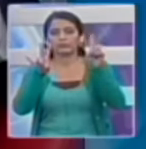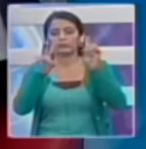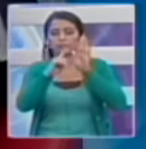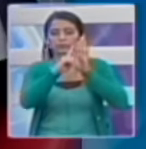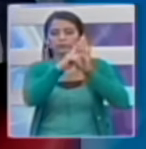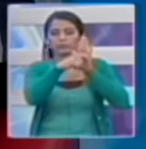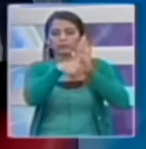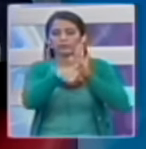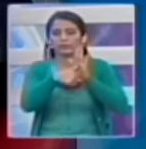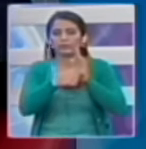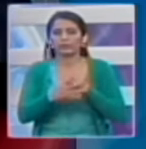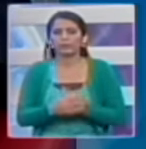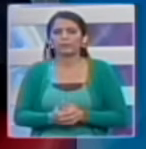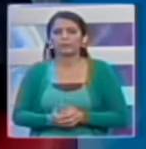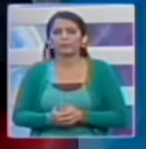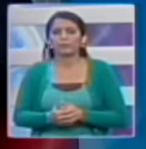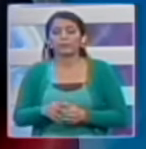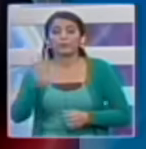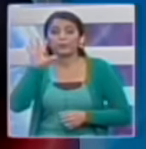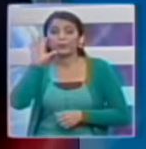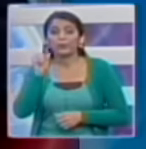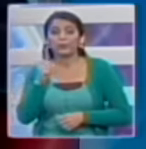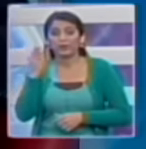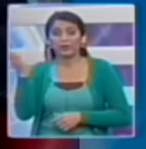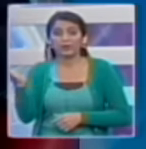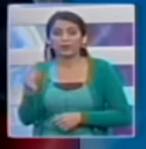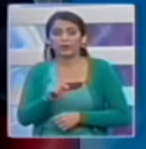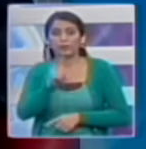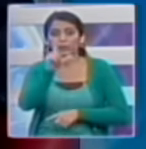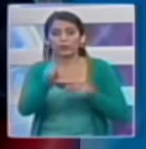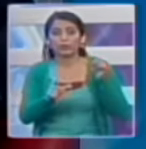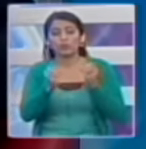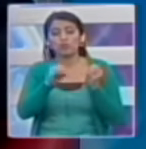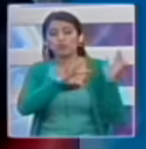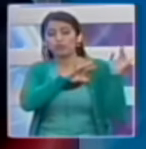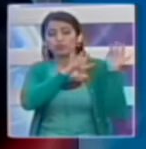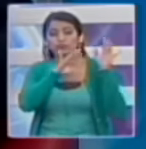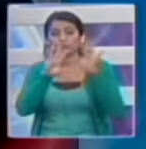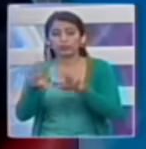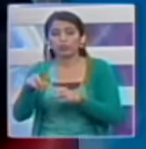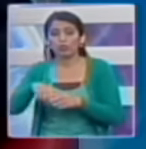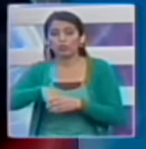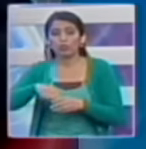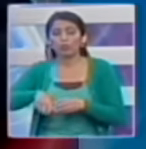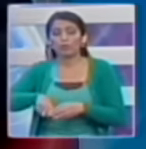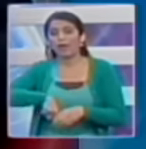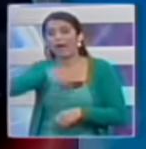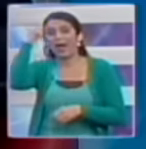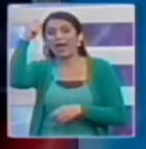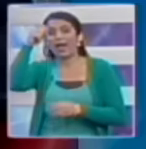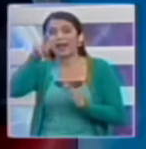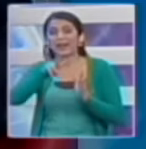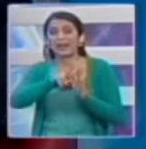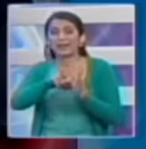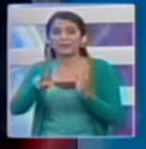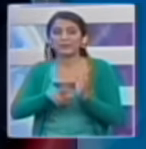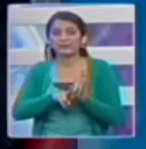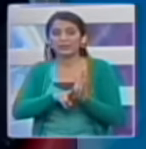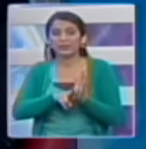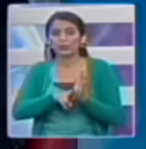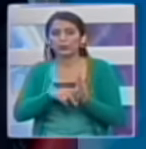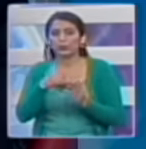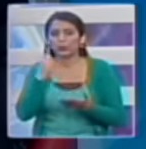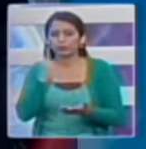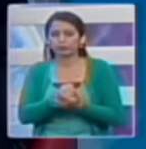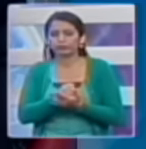En Cuenca, gran afluencia de personas tuvo el llamado para el sorteo de la lotería de visas que otorga el gobierno de Estados Unidos a varios países. Este